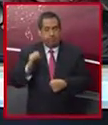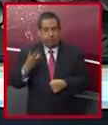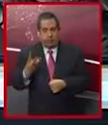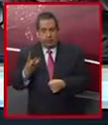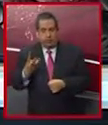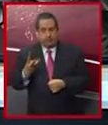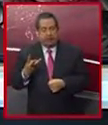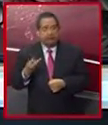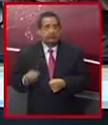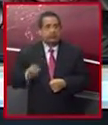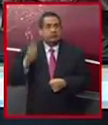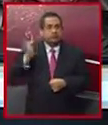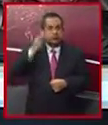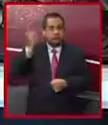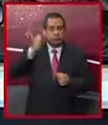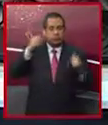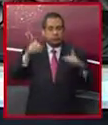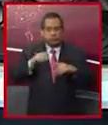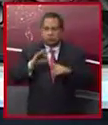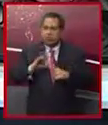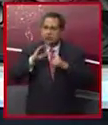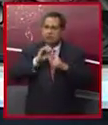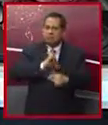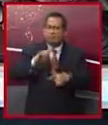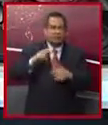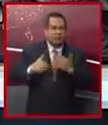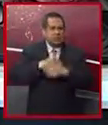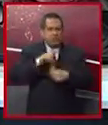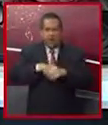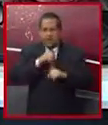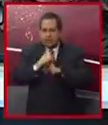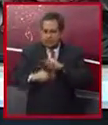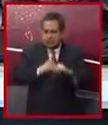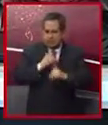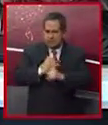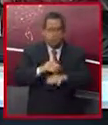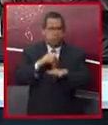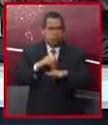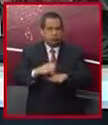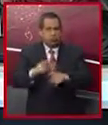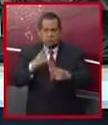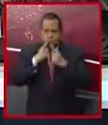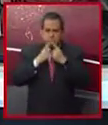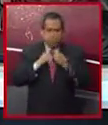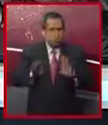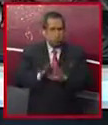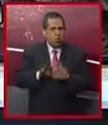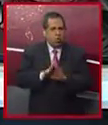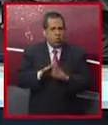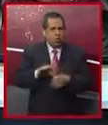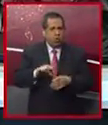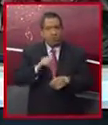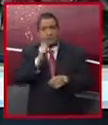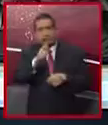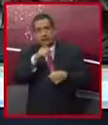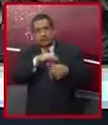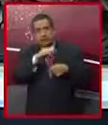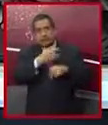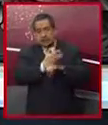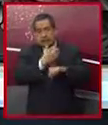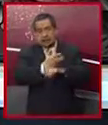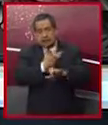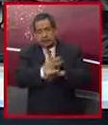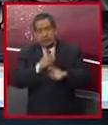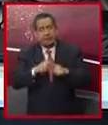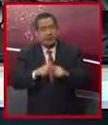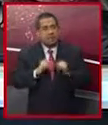tendremos un primer foro de análisis con especialistas nacionales e internacionales sobre las repercusiones de la elección de Estados Unidos, con